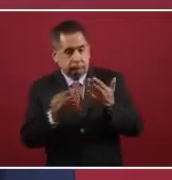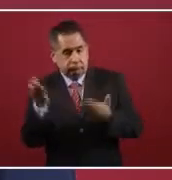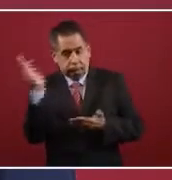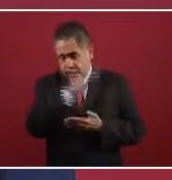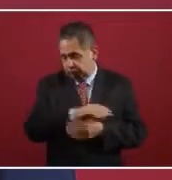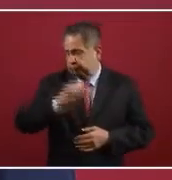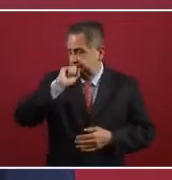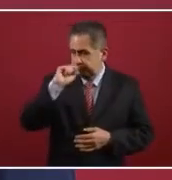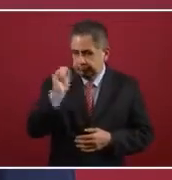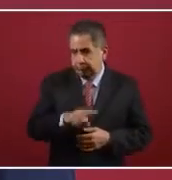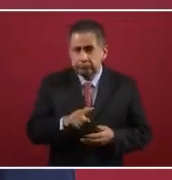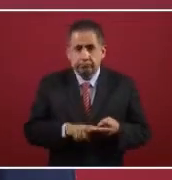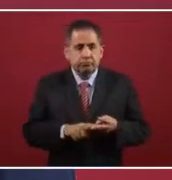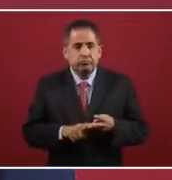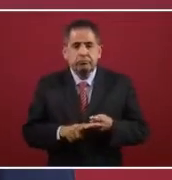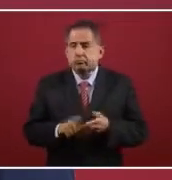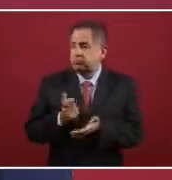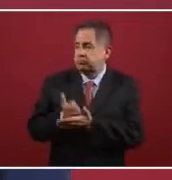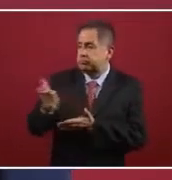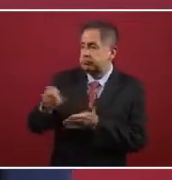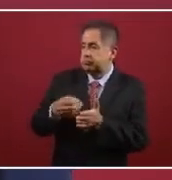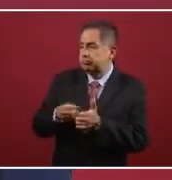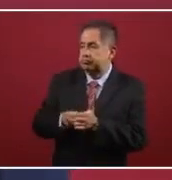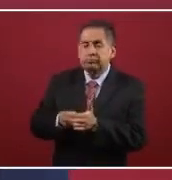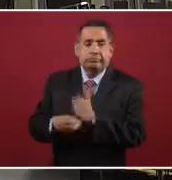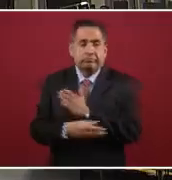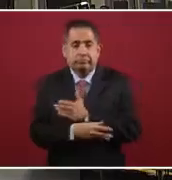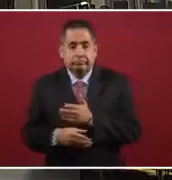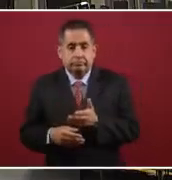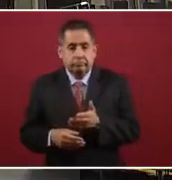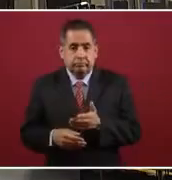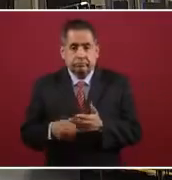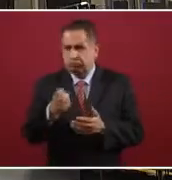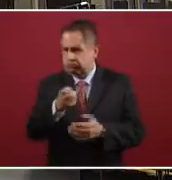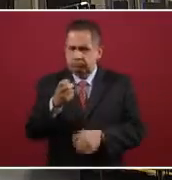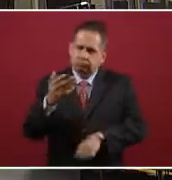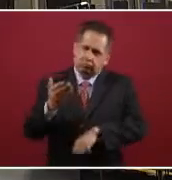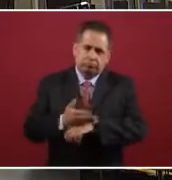facturas y la evasión fiscal. Eso es lo que se está haciendo. Presidente.